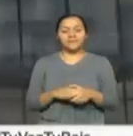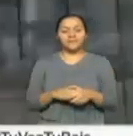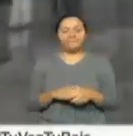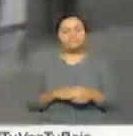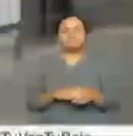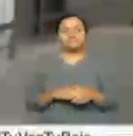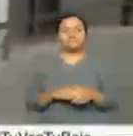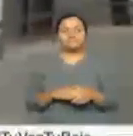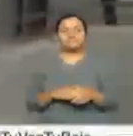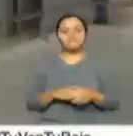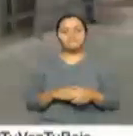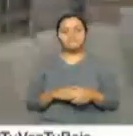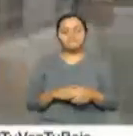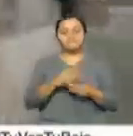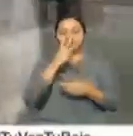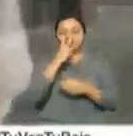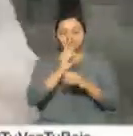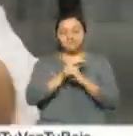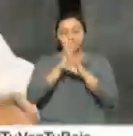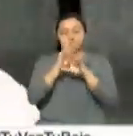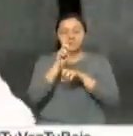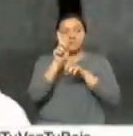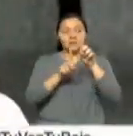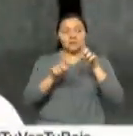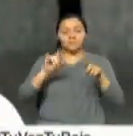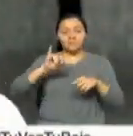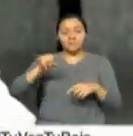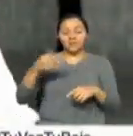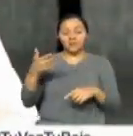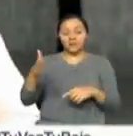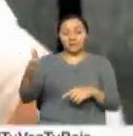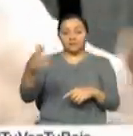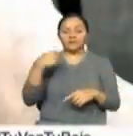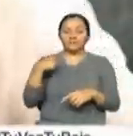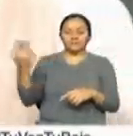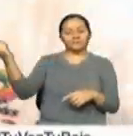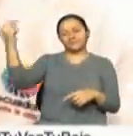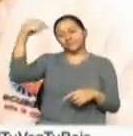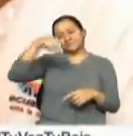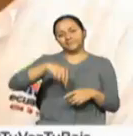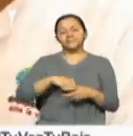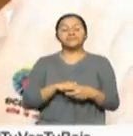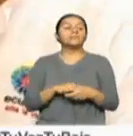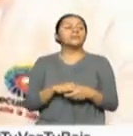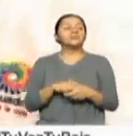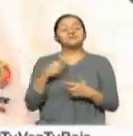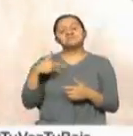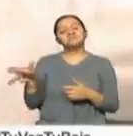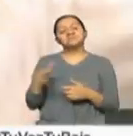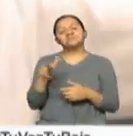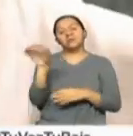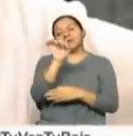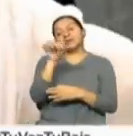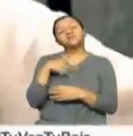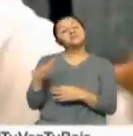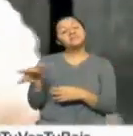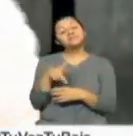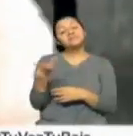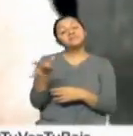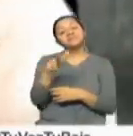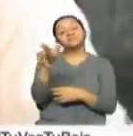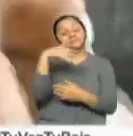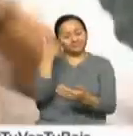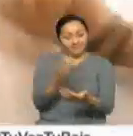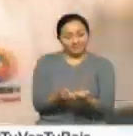a indignar? Venía por Jaramijó, que aquellos que se opusieron a esa ley de solidaridad, los fondos con que se ha hecho este